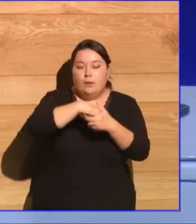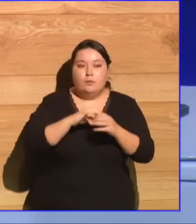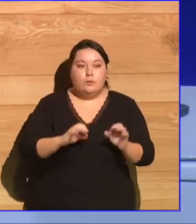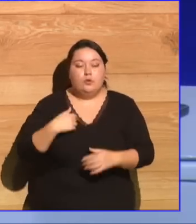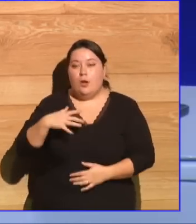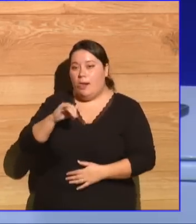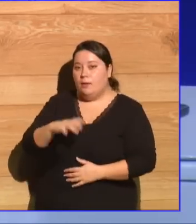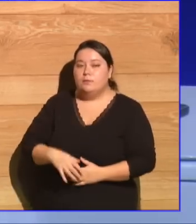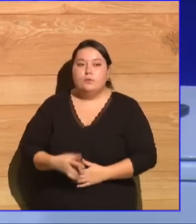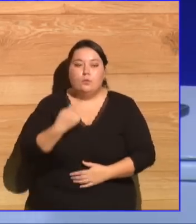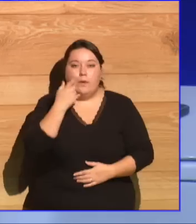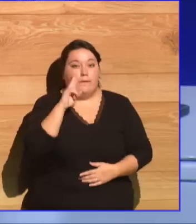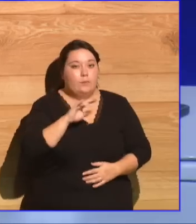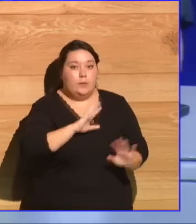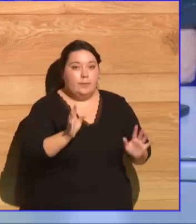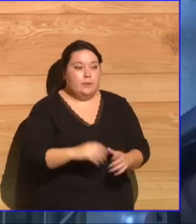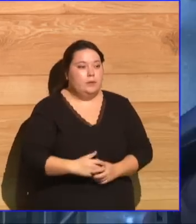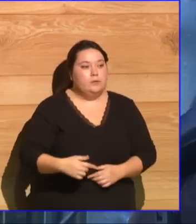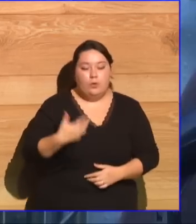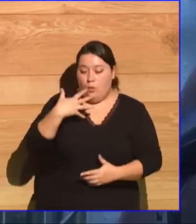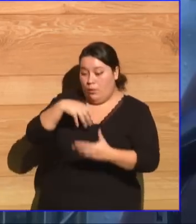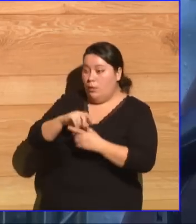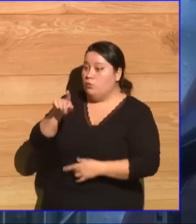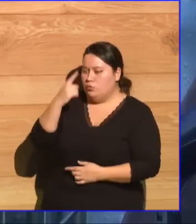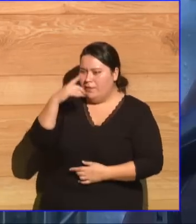Yo la final tenía. solo vemos una, ¿no? ¿En serio? Yo la tenía, sí.